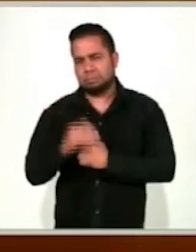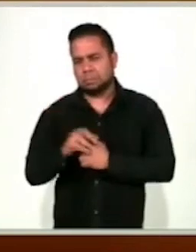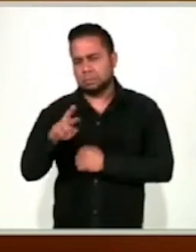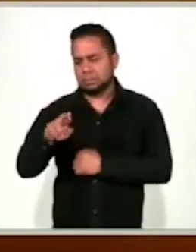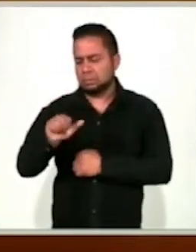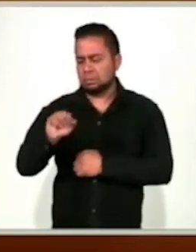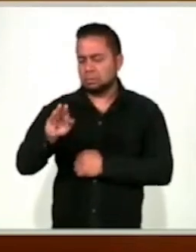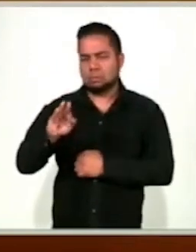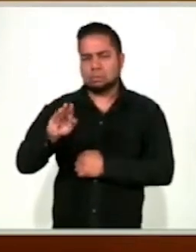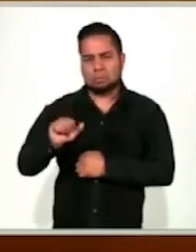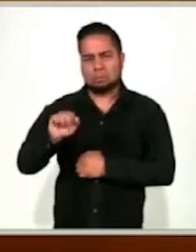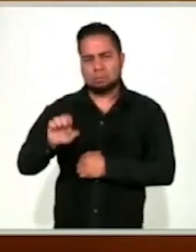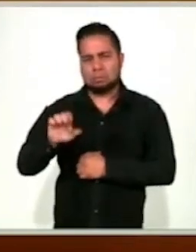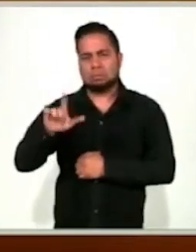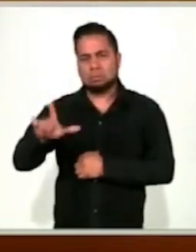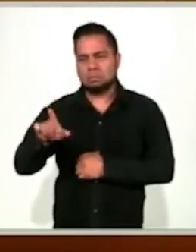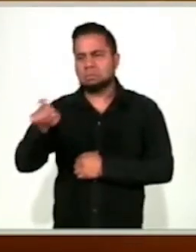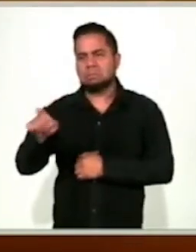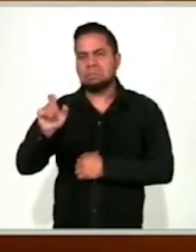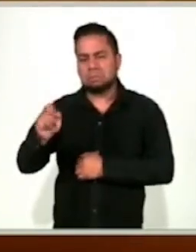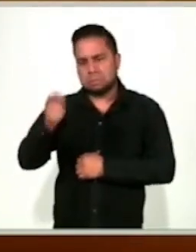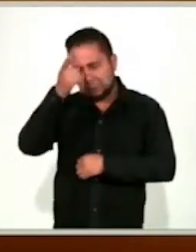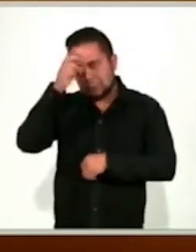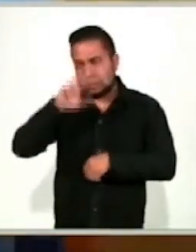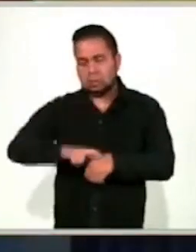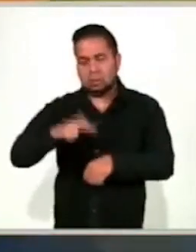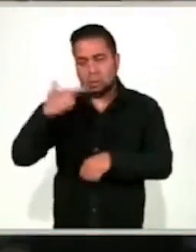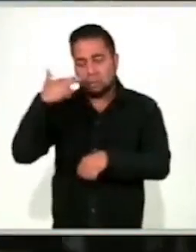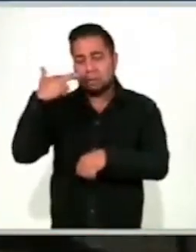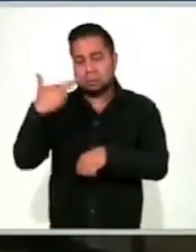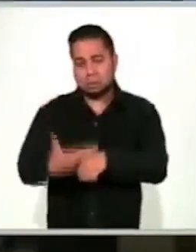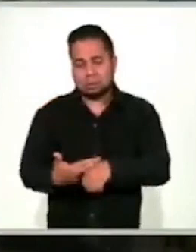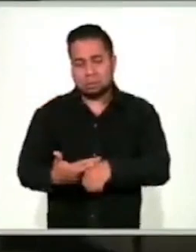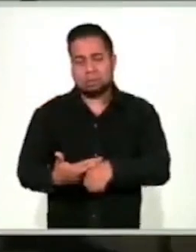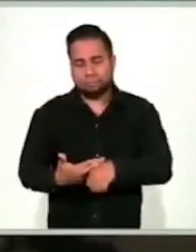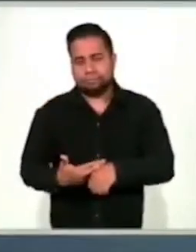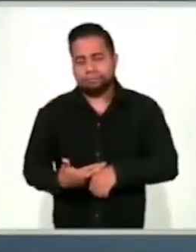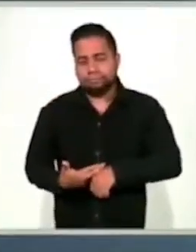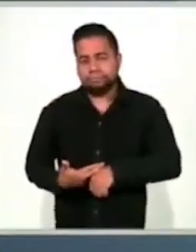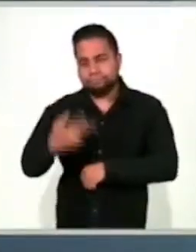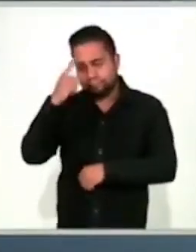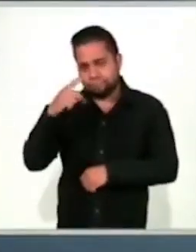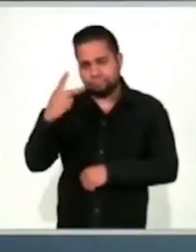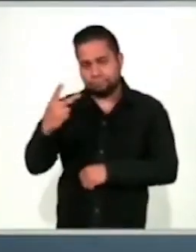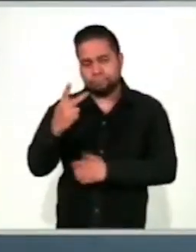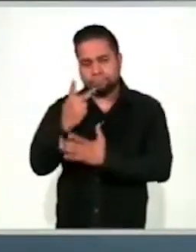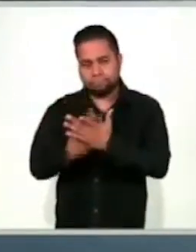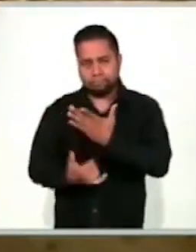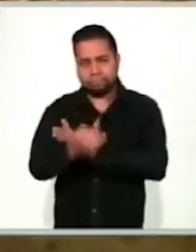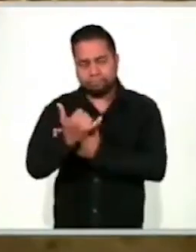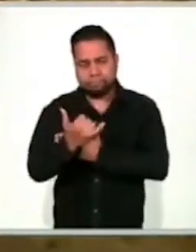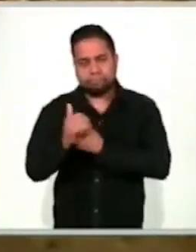Marín era el director y responsable de este proyecto.